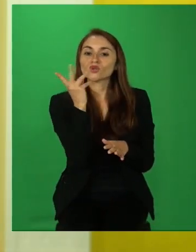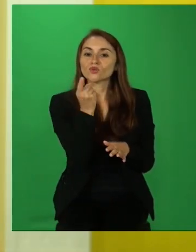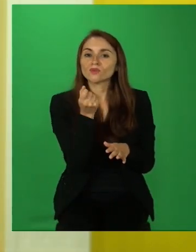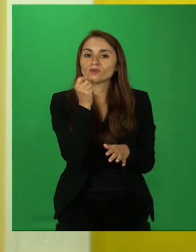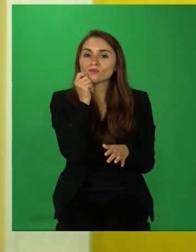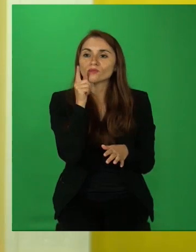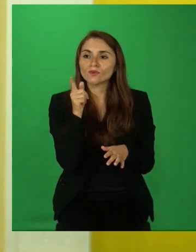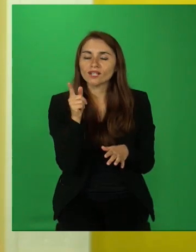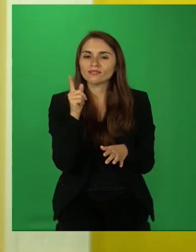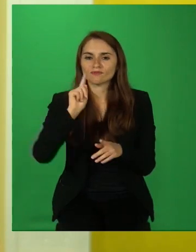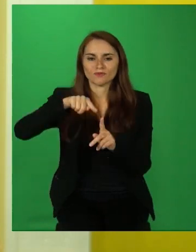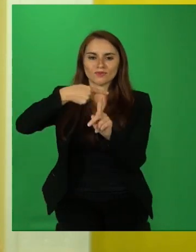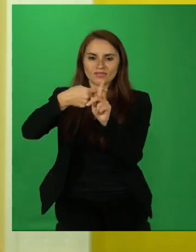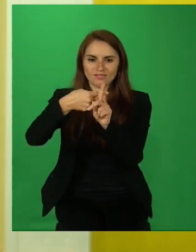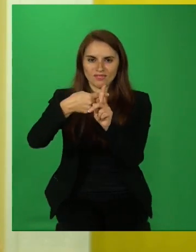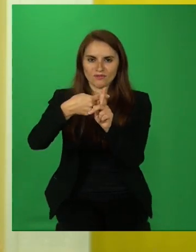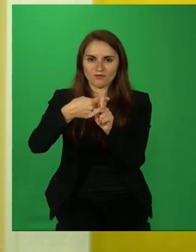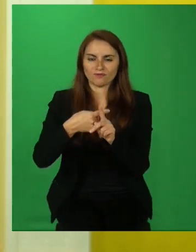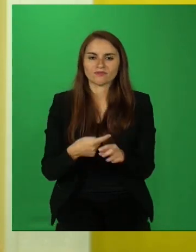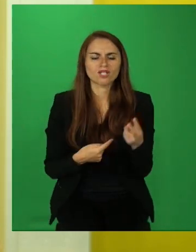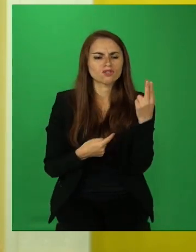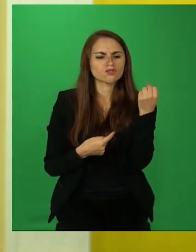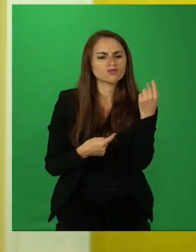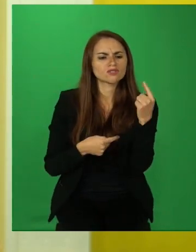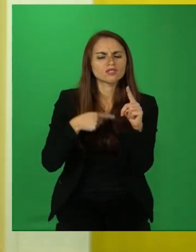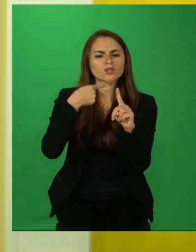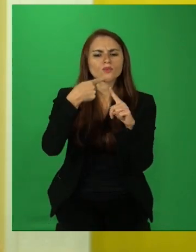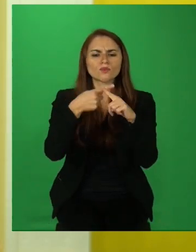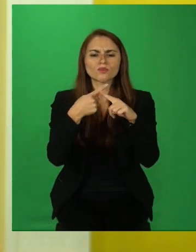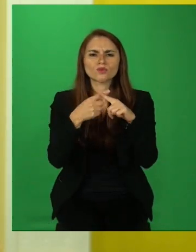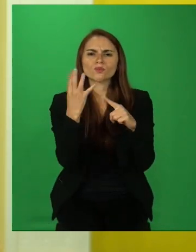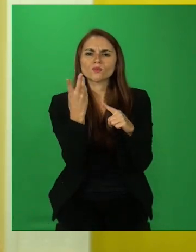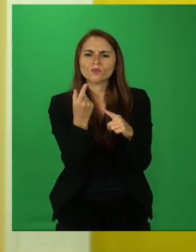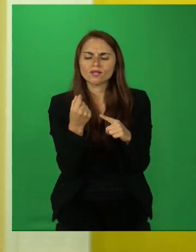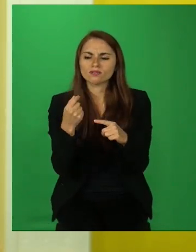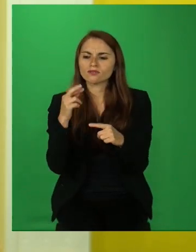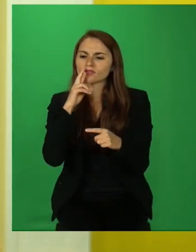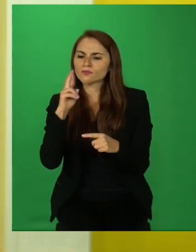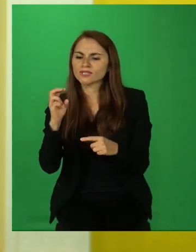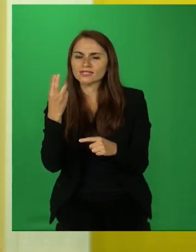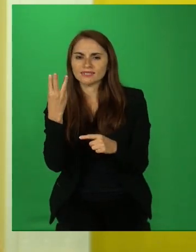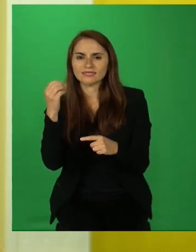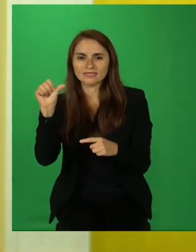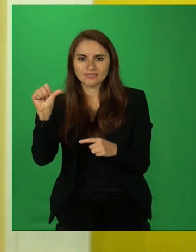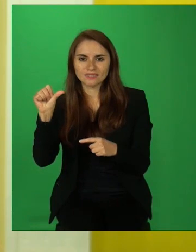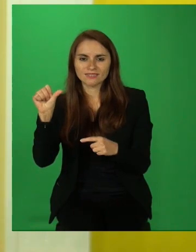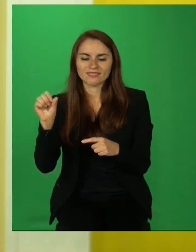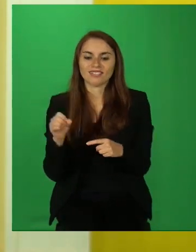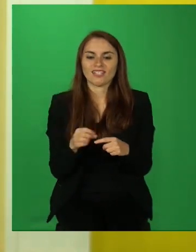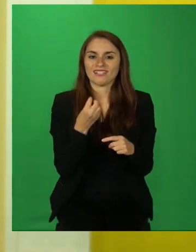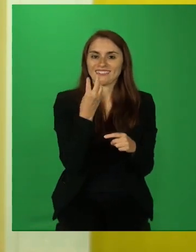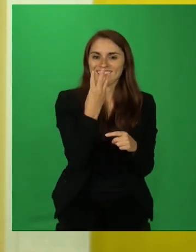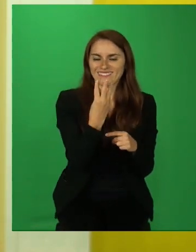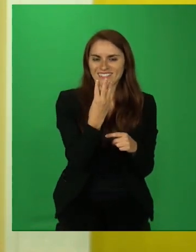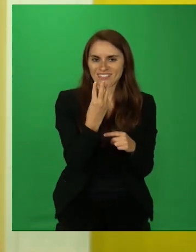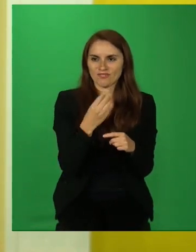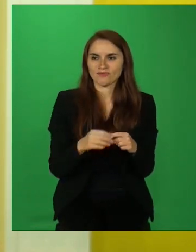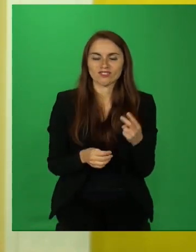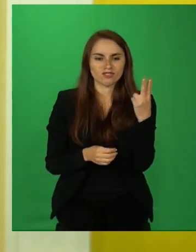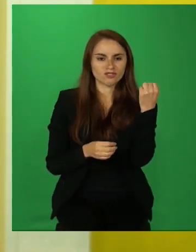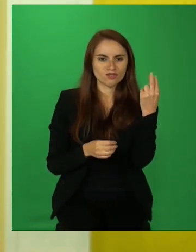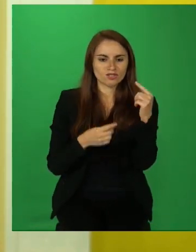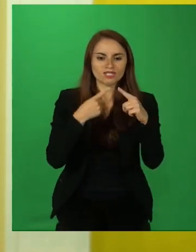es positivo y 12 por cuánto nos va a dar 36 muy bien por 3 por lo tanto el resultado va a ser